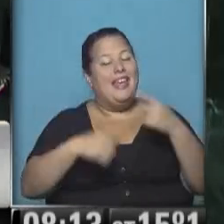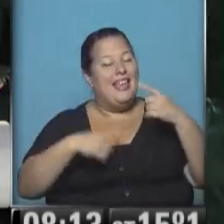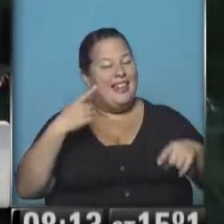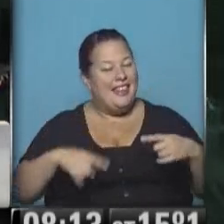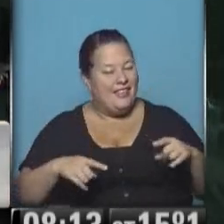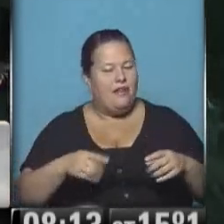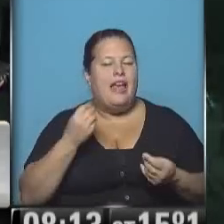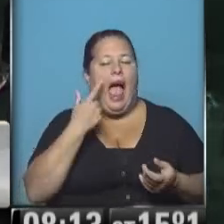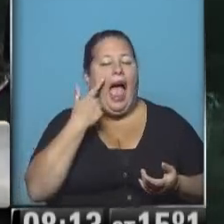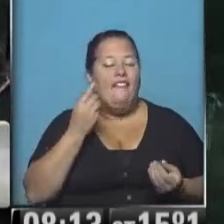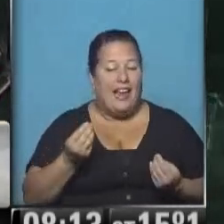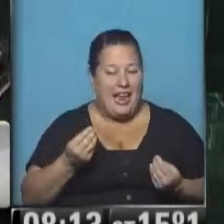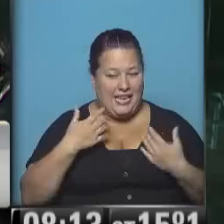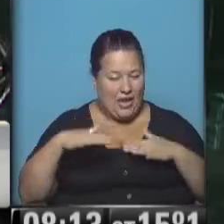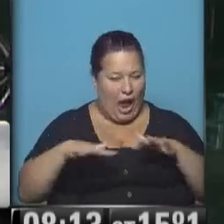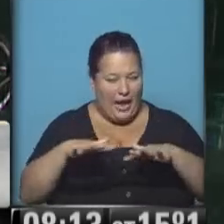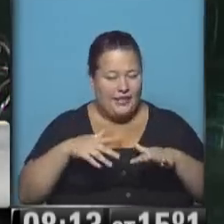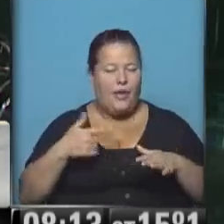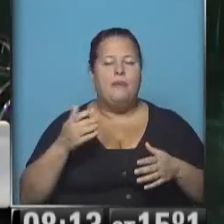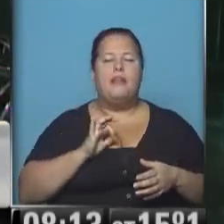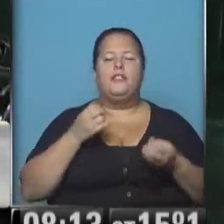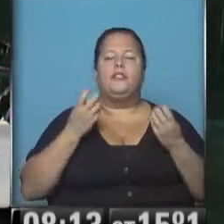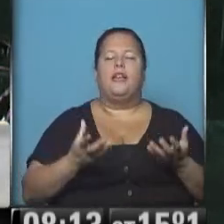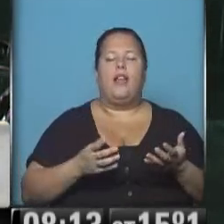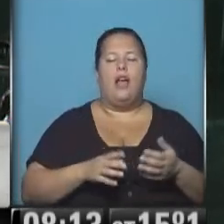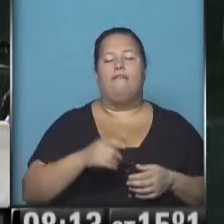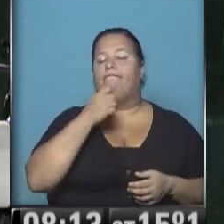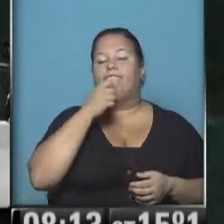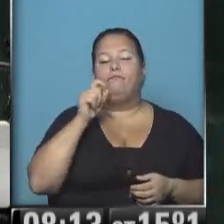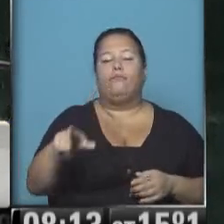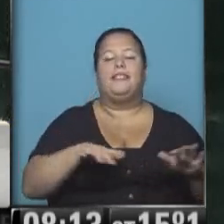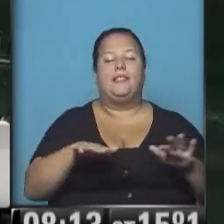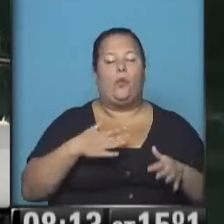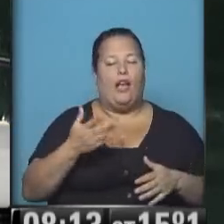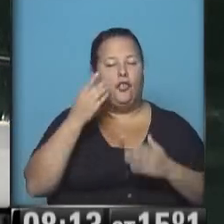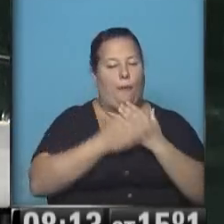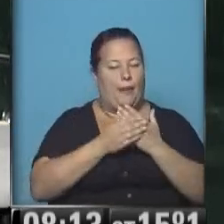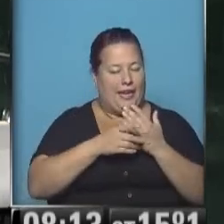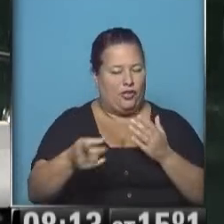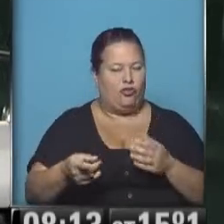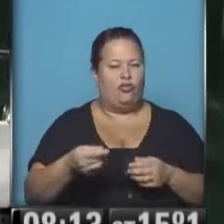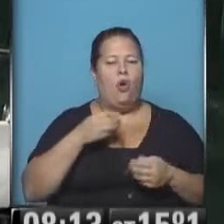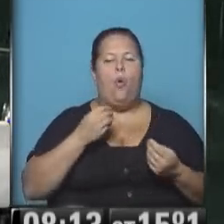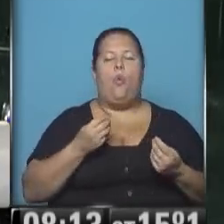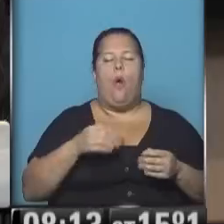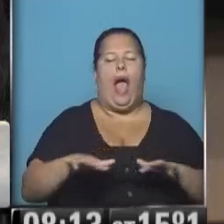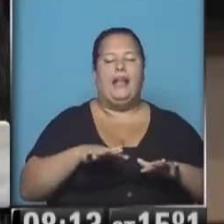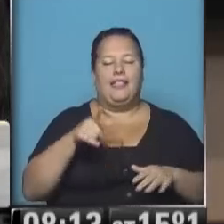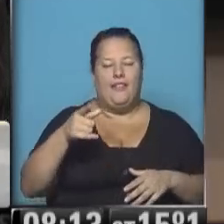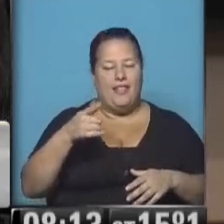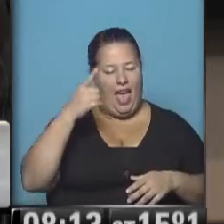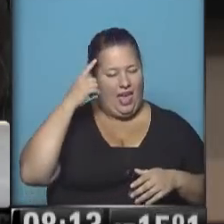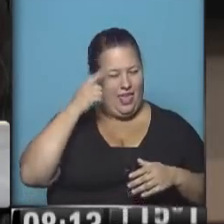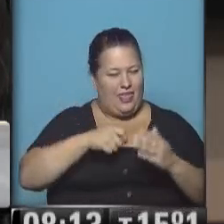eh opiniones que quiere tener respecto a Cuál es la situación del ministro Cuál es la actividad que tiene el